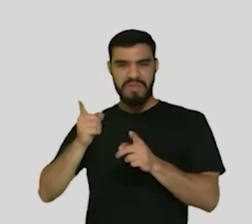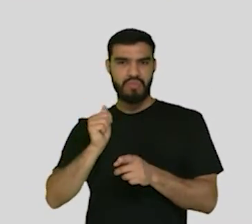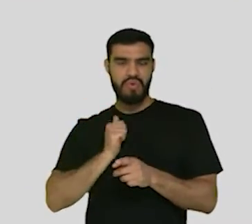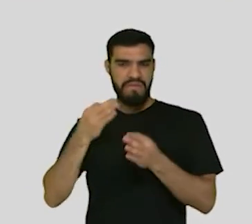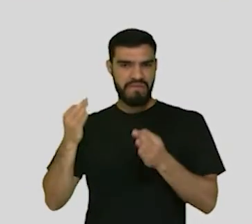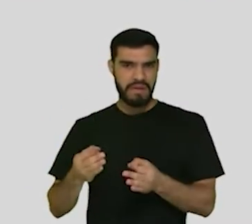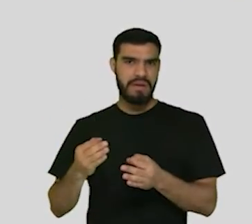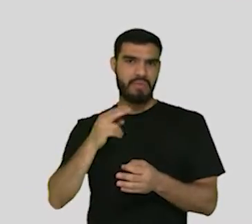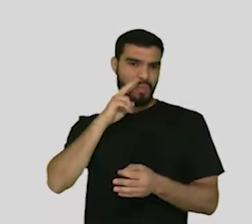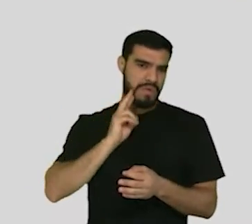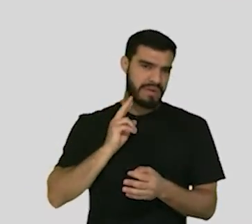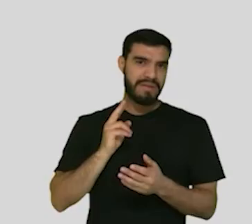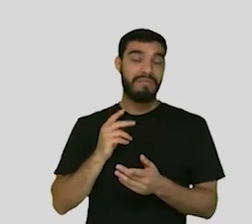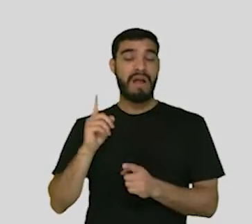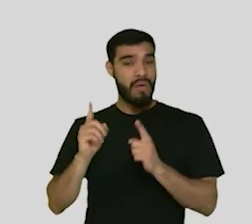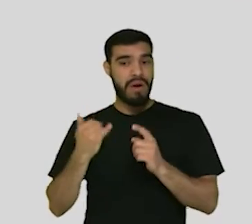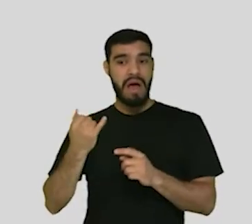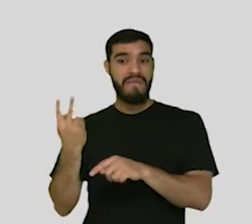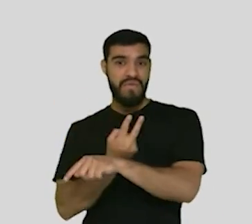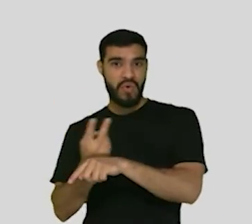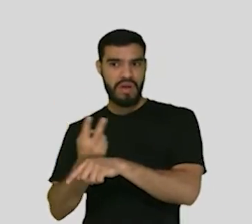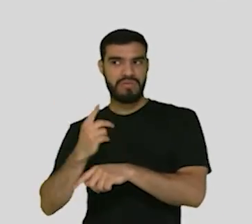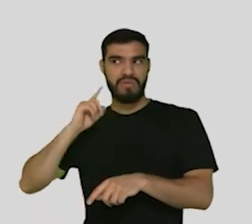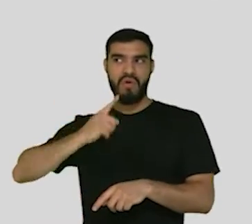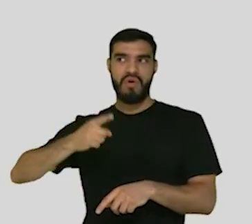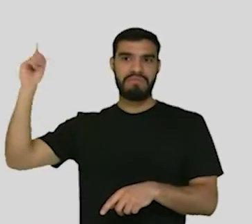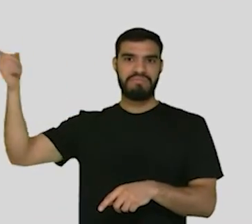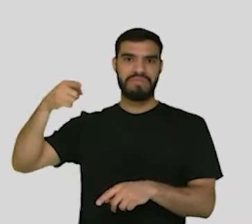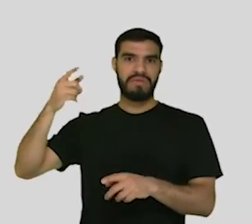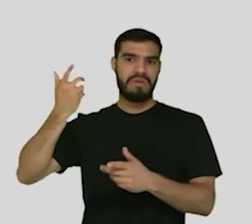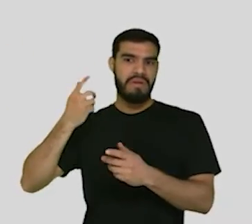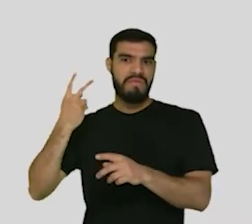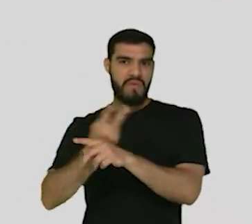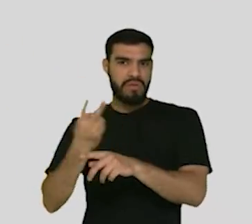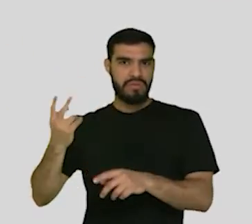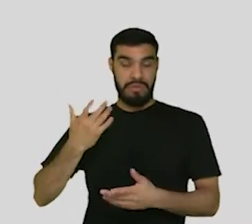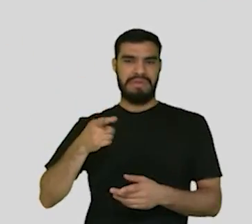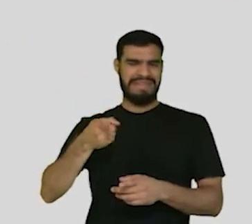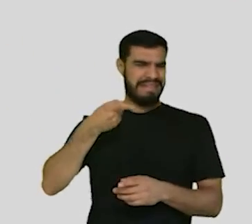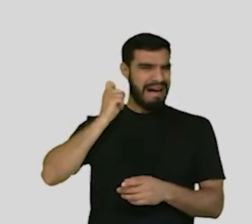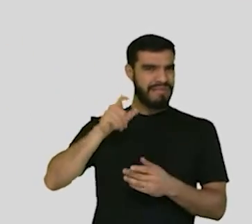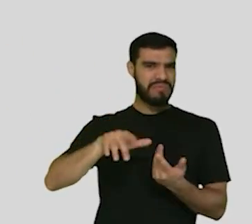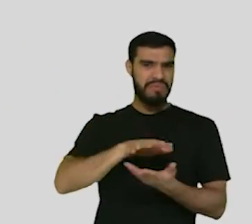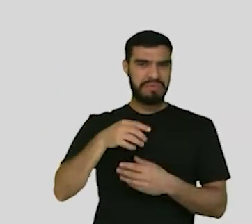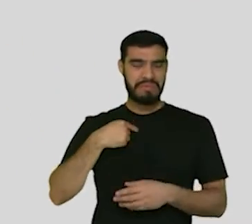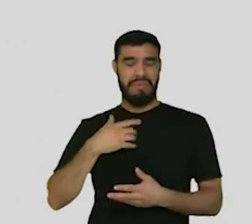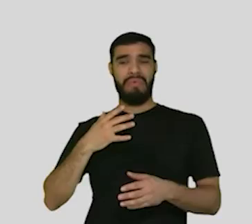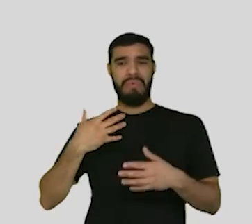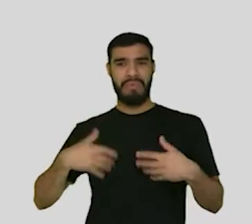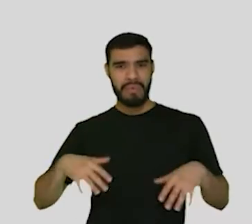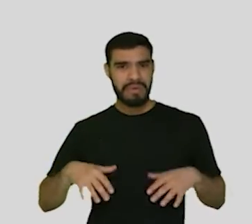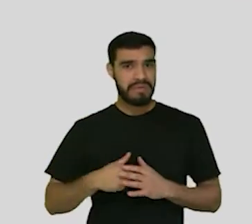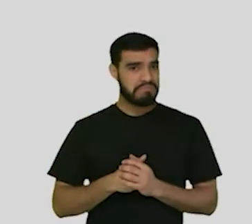hoy abe hoy no pacaba estamba ñambrasuba y yetu uva y cruelva hoy coba